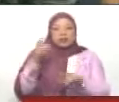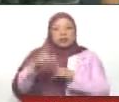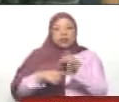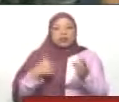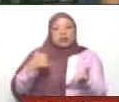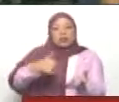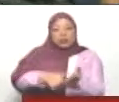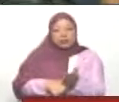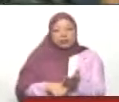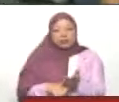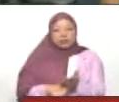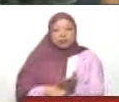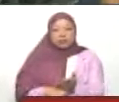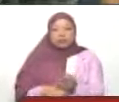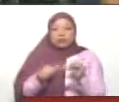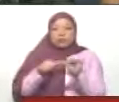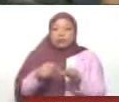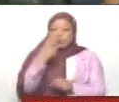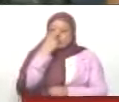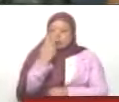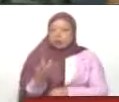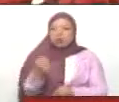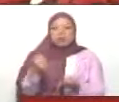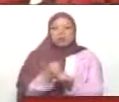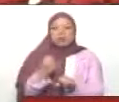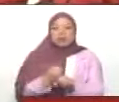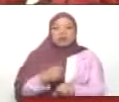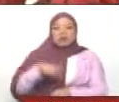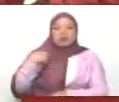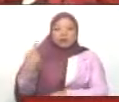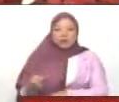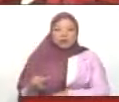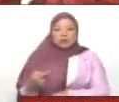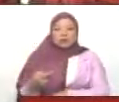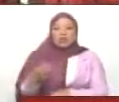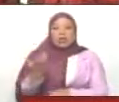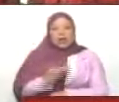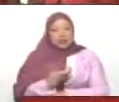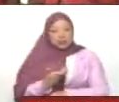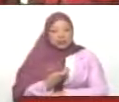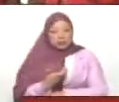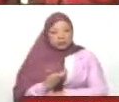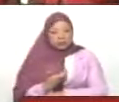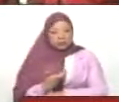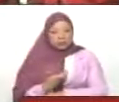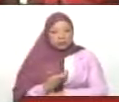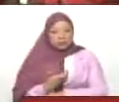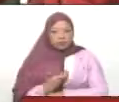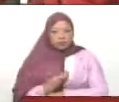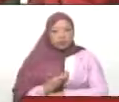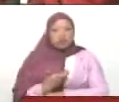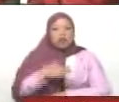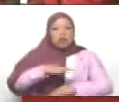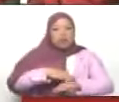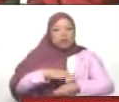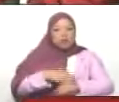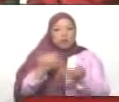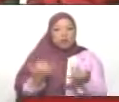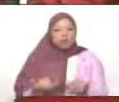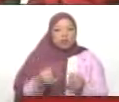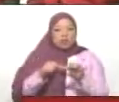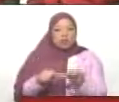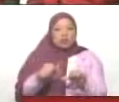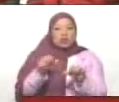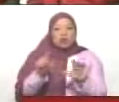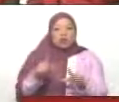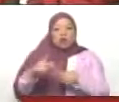censo continúa, así que los seguimos invitando para las próximas alcaldías que están convocadas para seguir